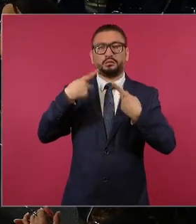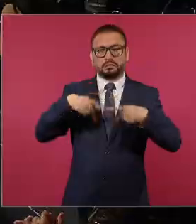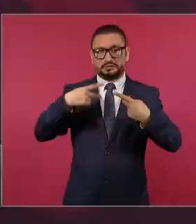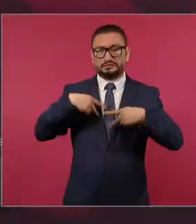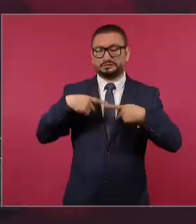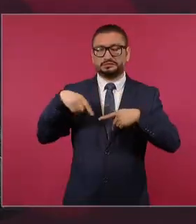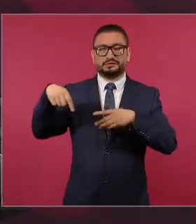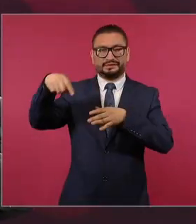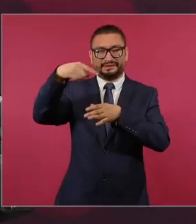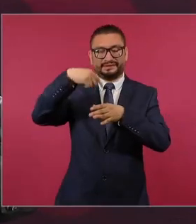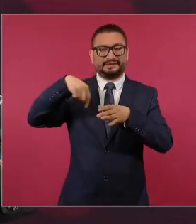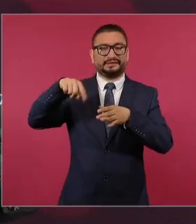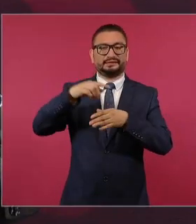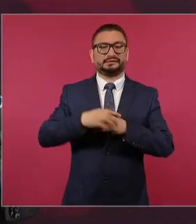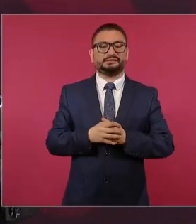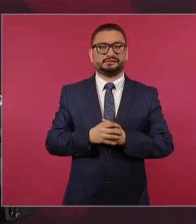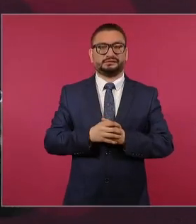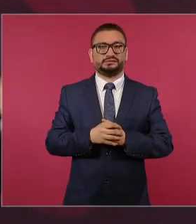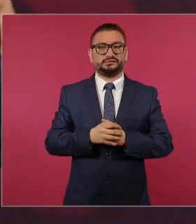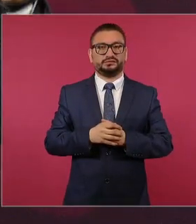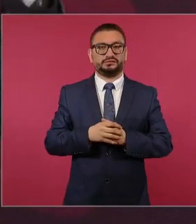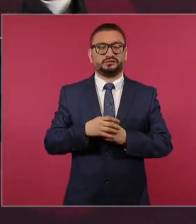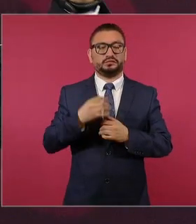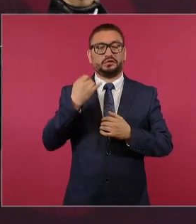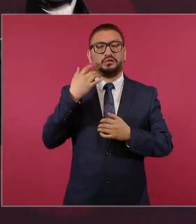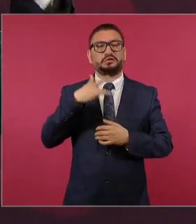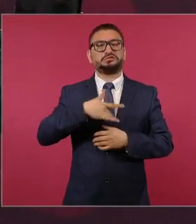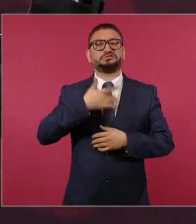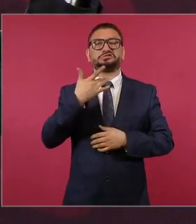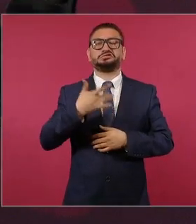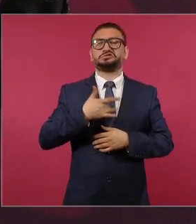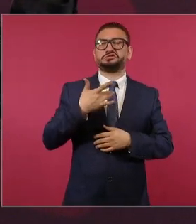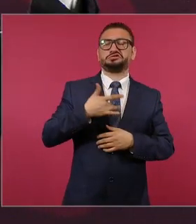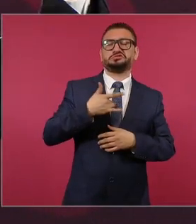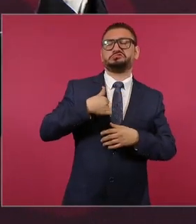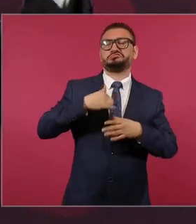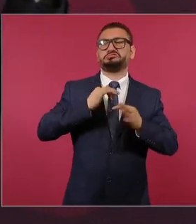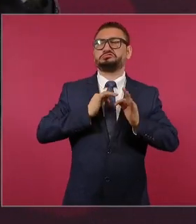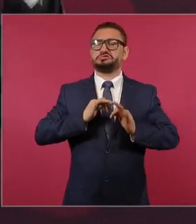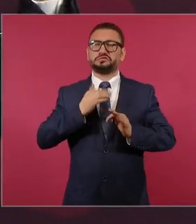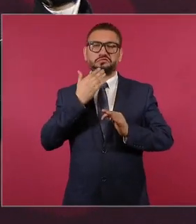cayeron en el regodeo, en la autocomplacencia,